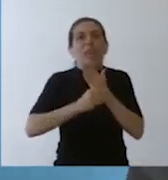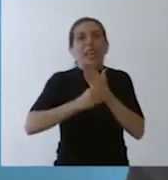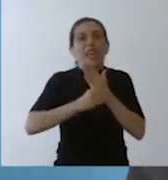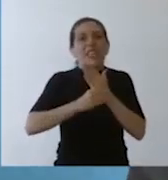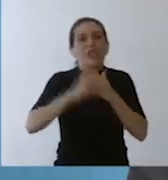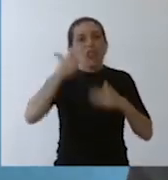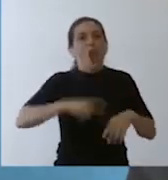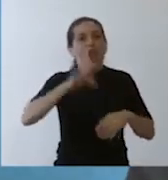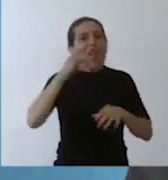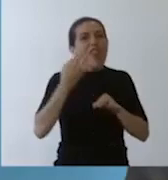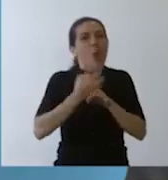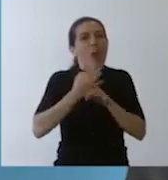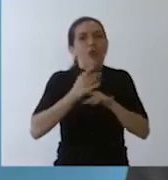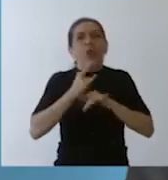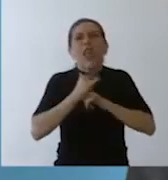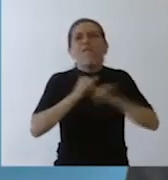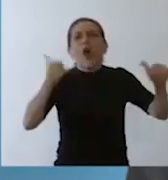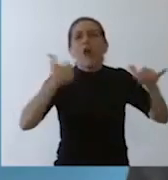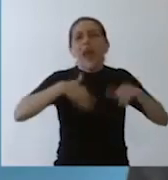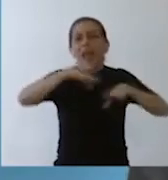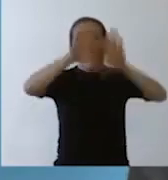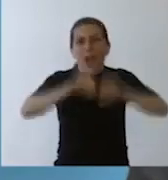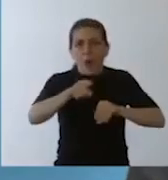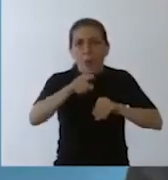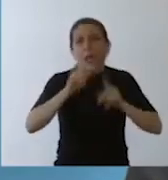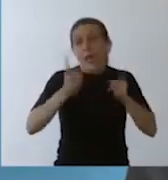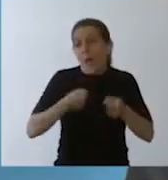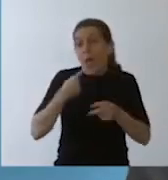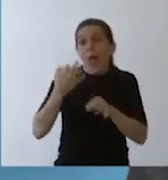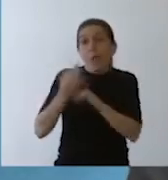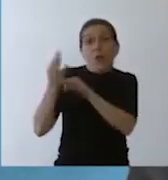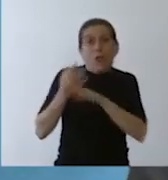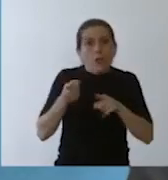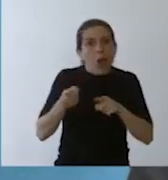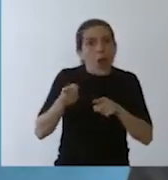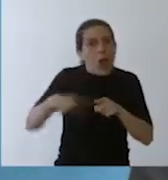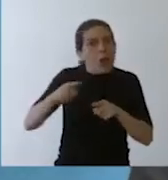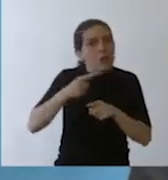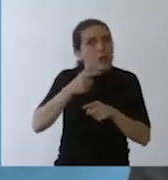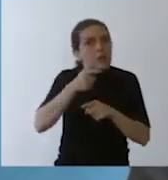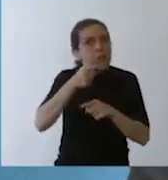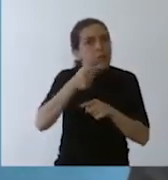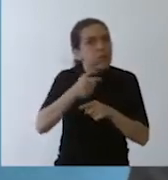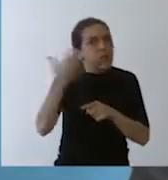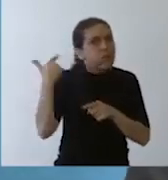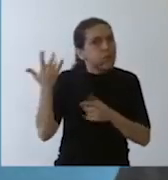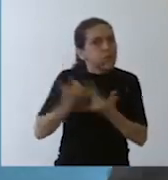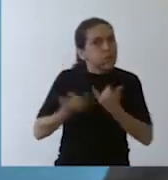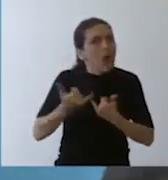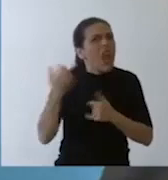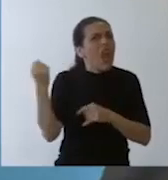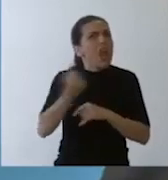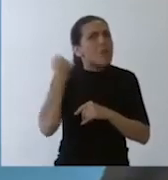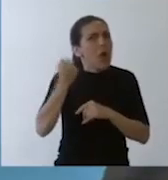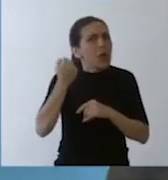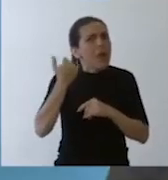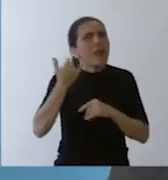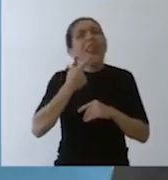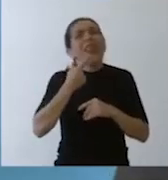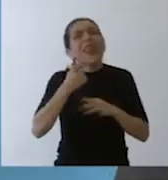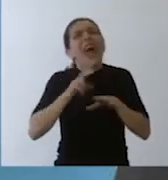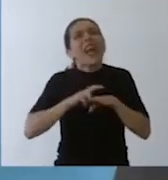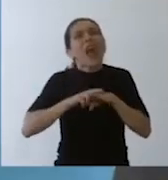país, porque también otras cosas que vemos los expertos es la importancia de que a pesar de que son